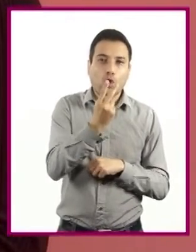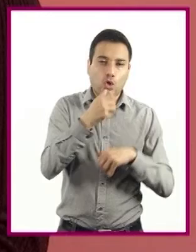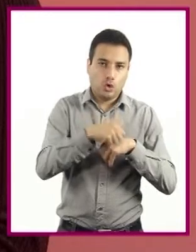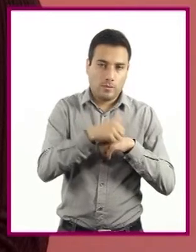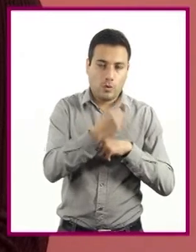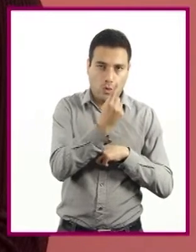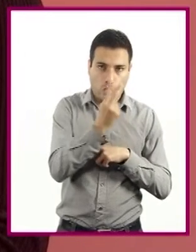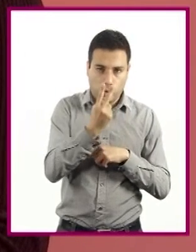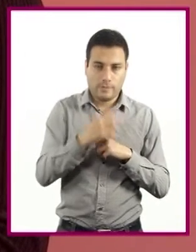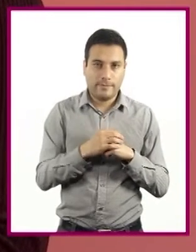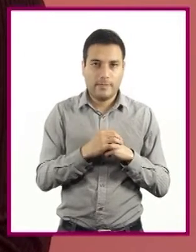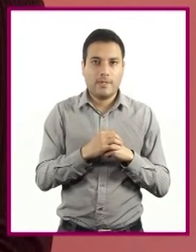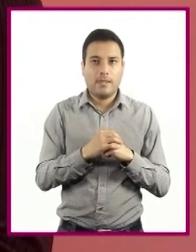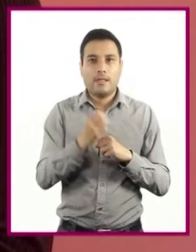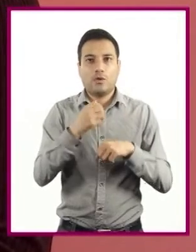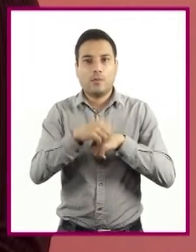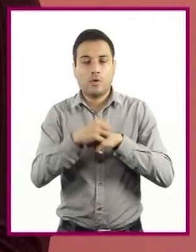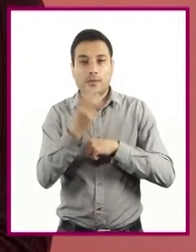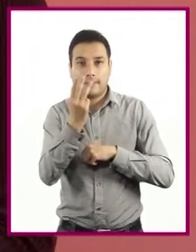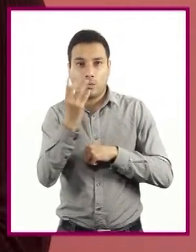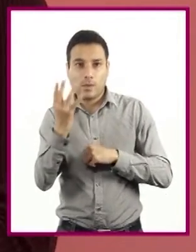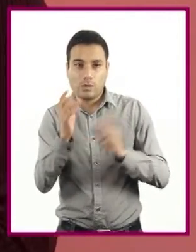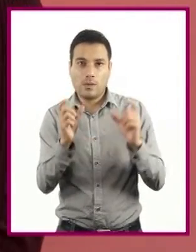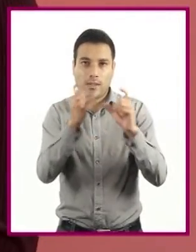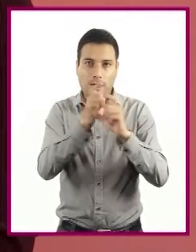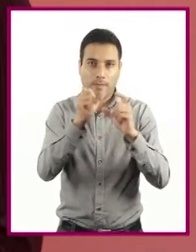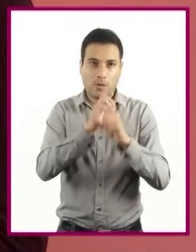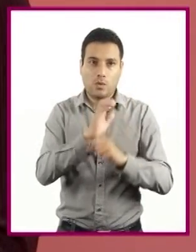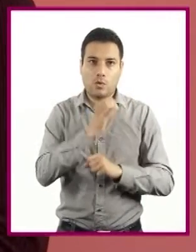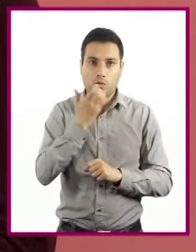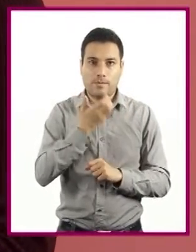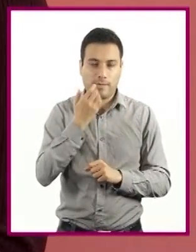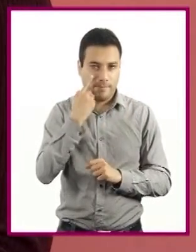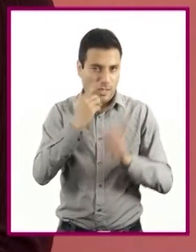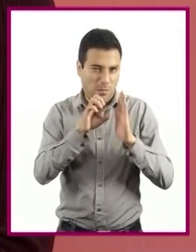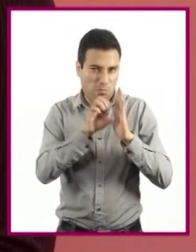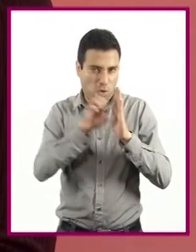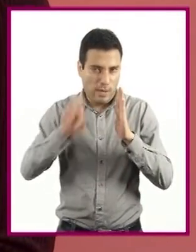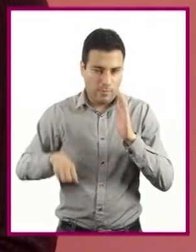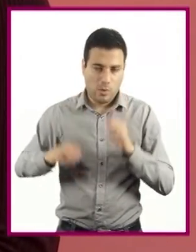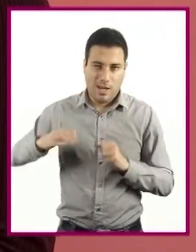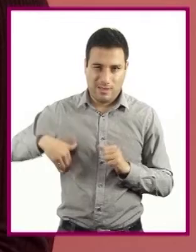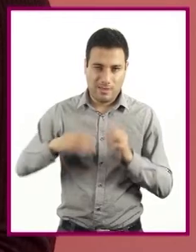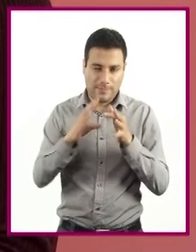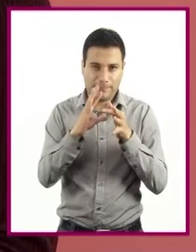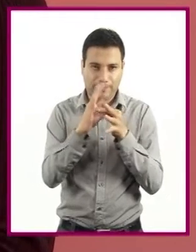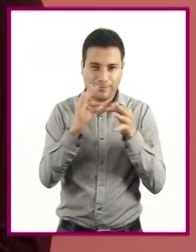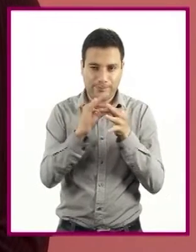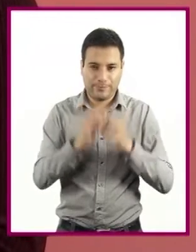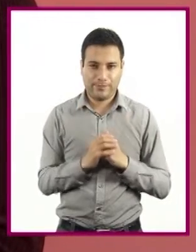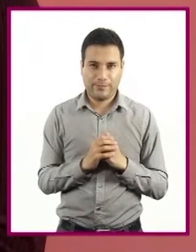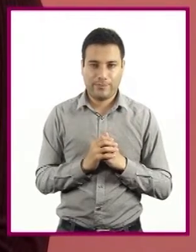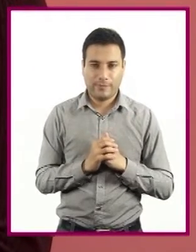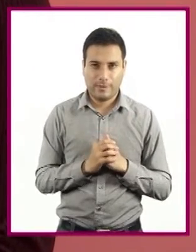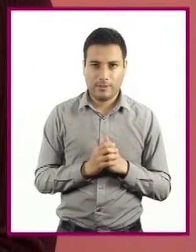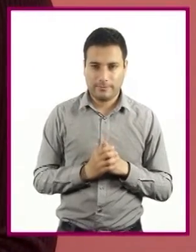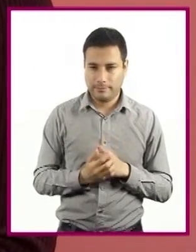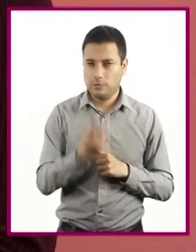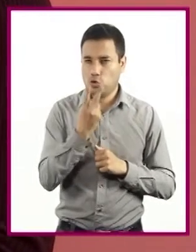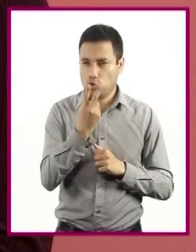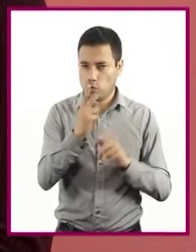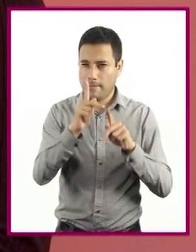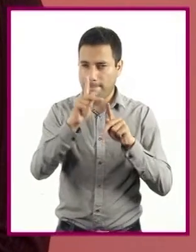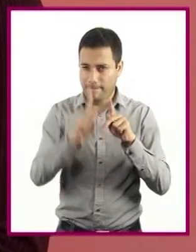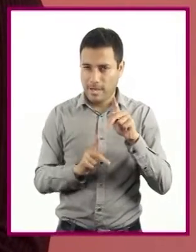la flexibilidad del sentido lo permite. En los ejemplos arriba mencionados, entre las dos partes del